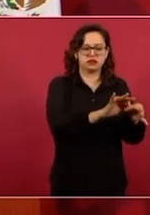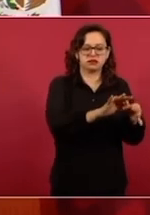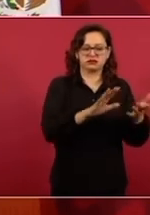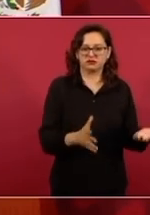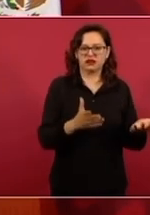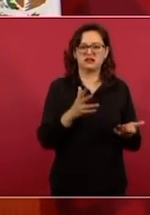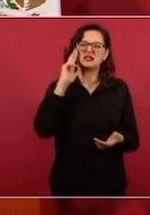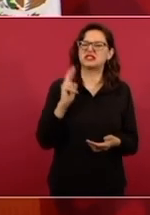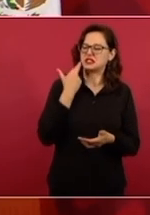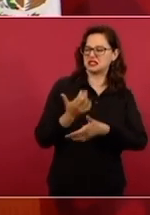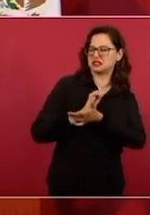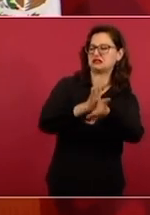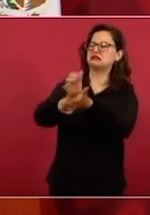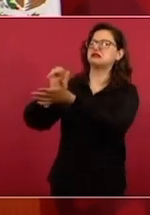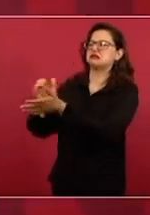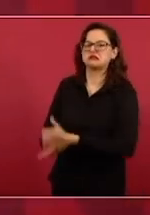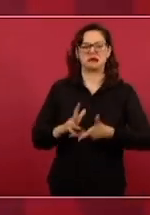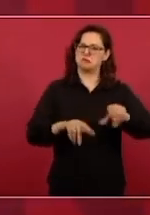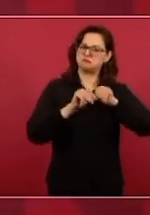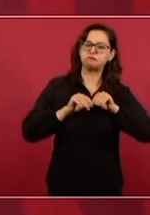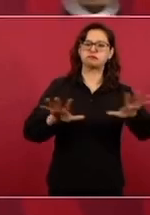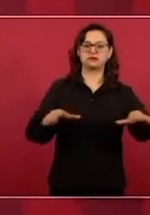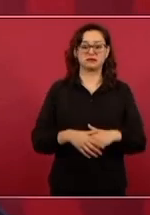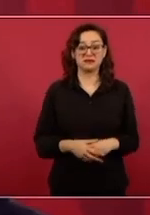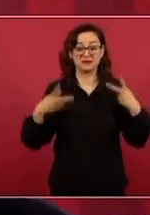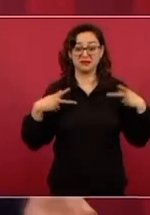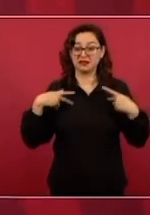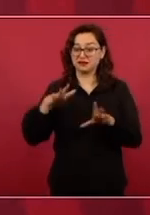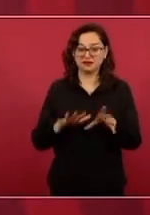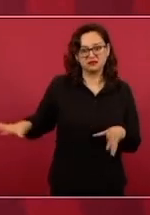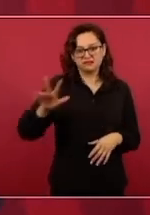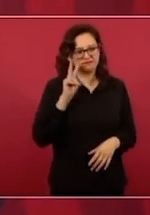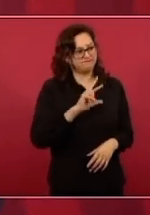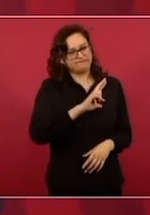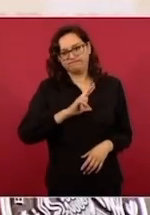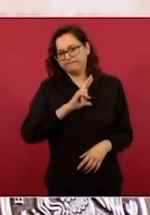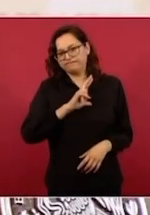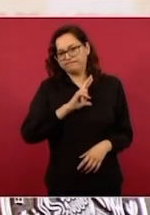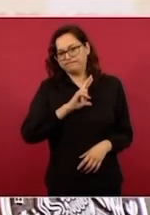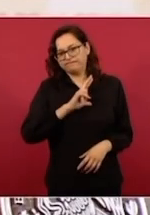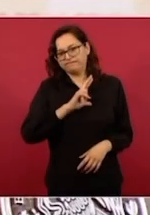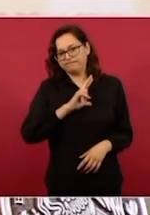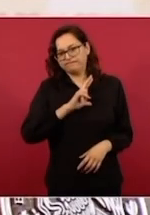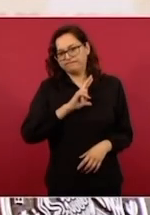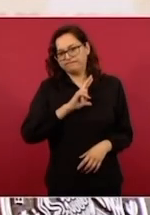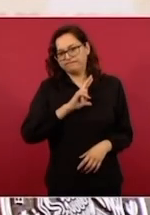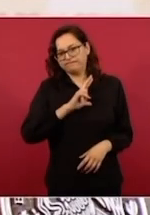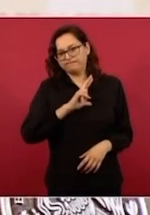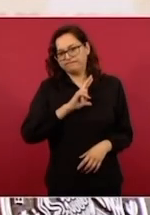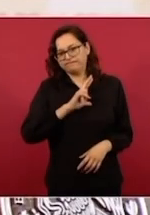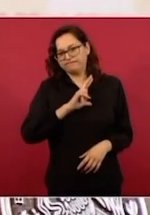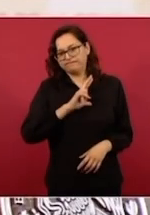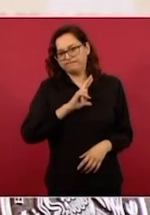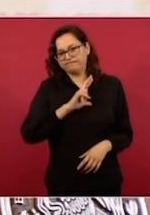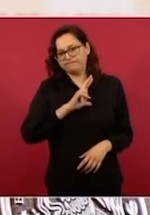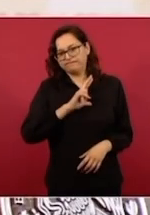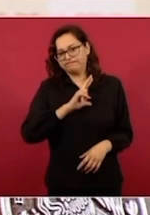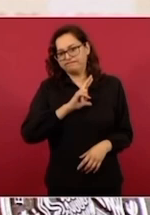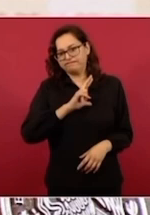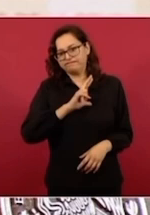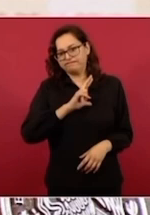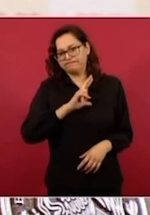clasista racista pero les va pero les va si